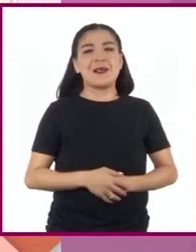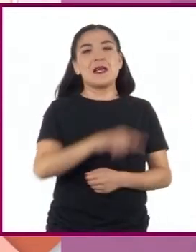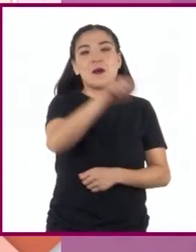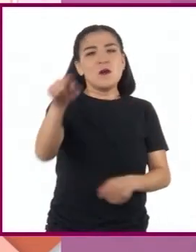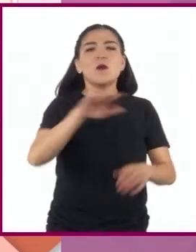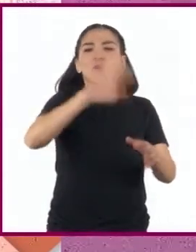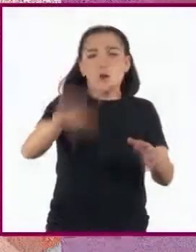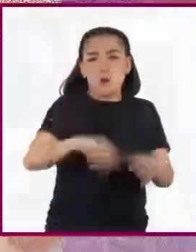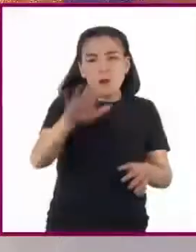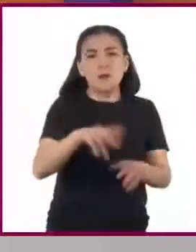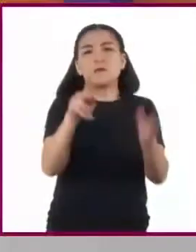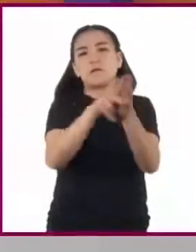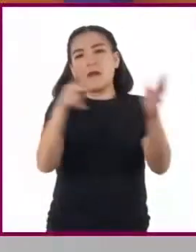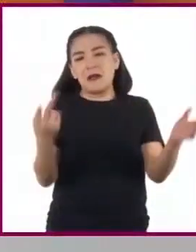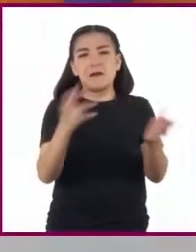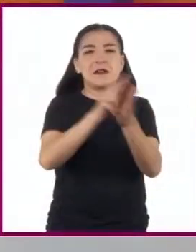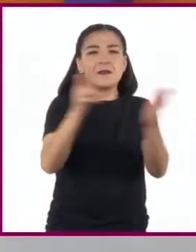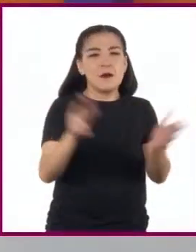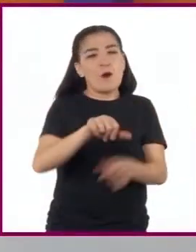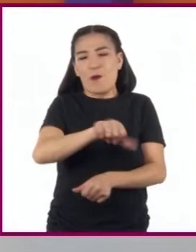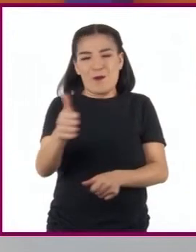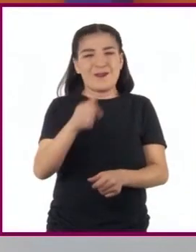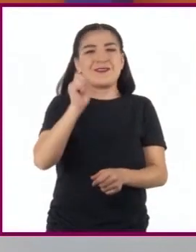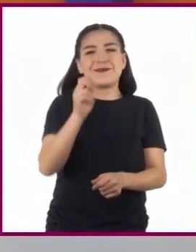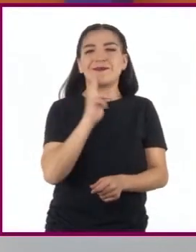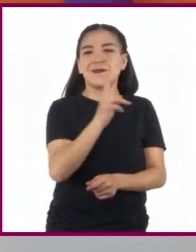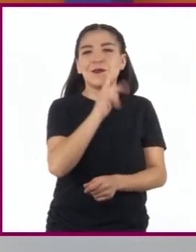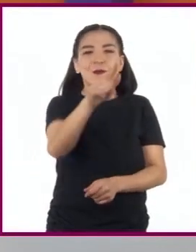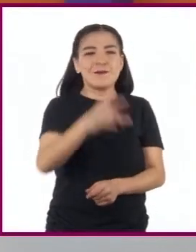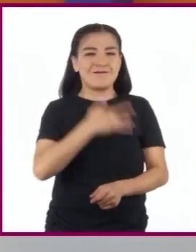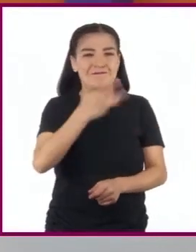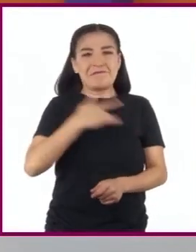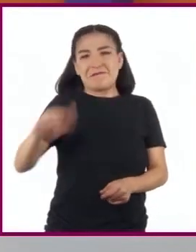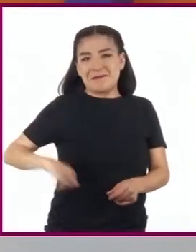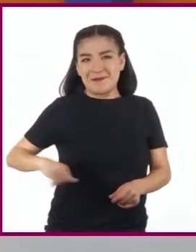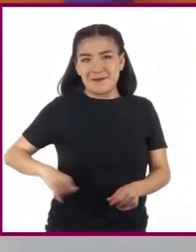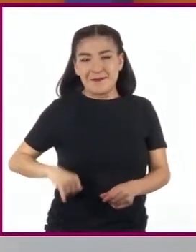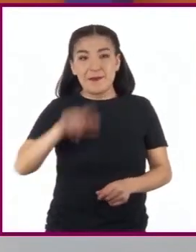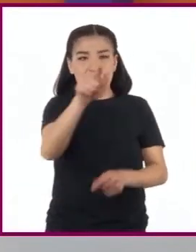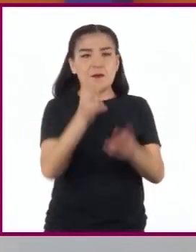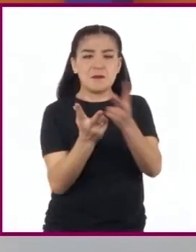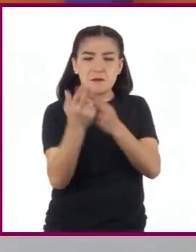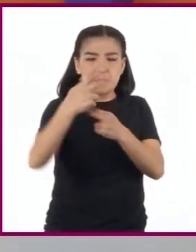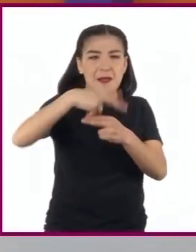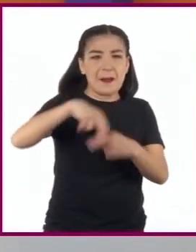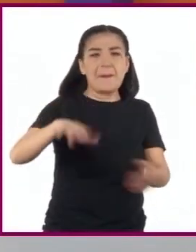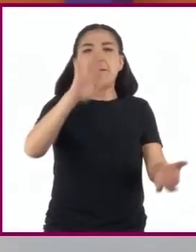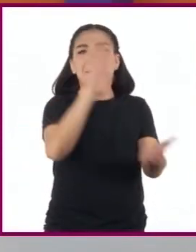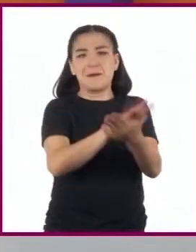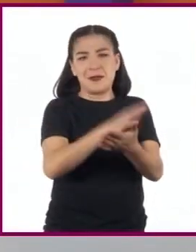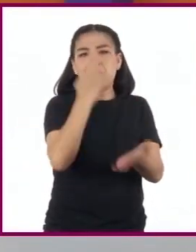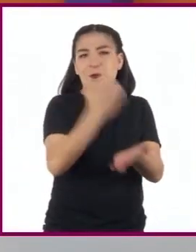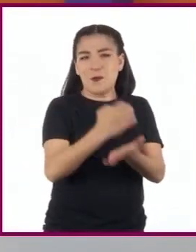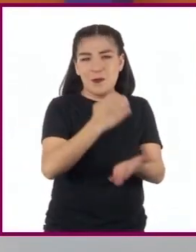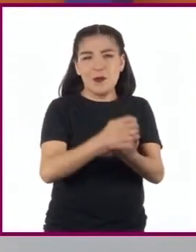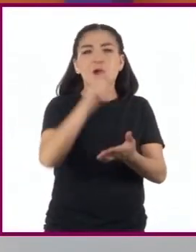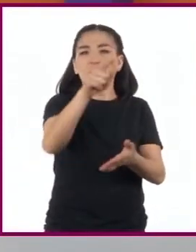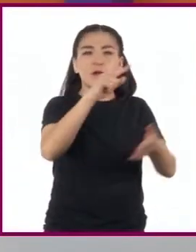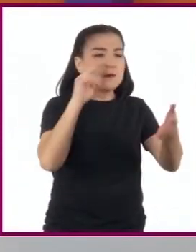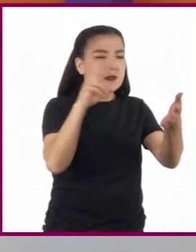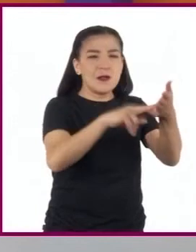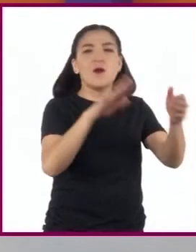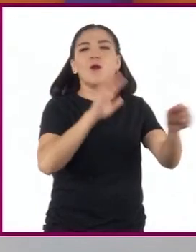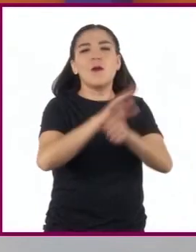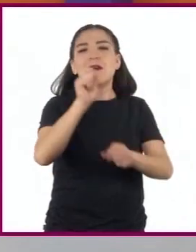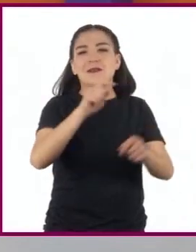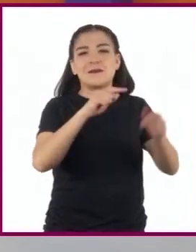algún periódico o revista otra noticia que llame su atención. Recórtenla, péguenla en su cuaderno y señalen las